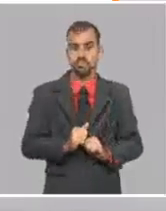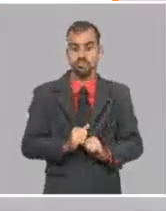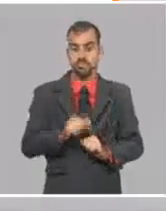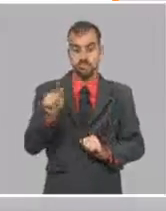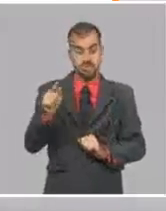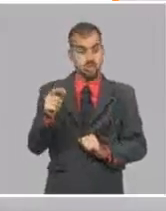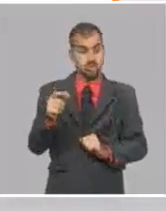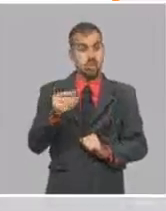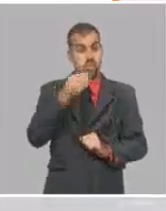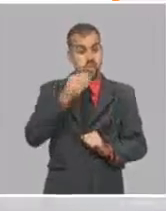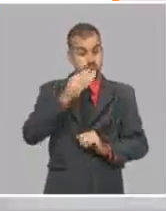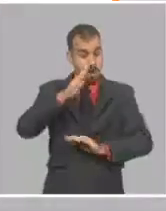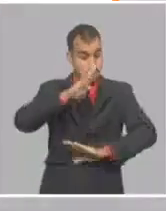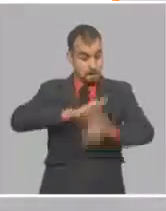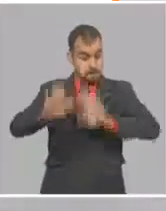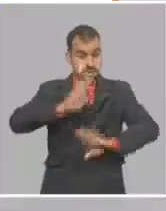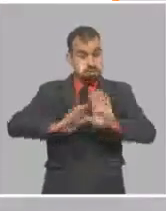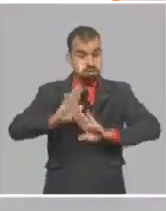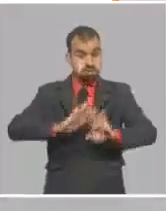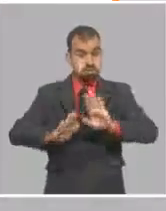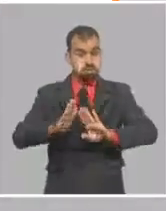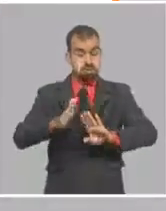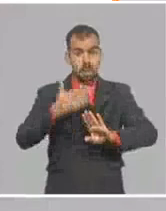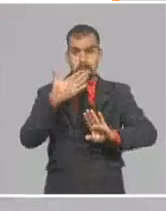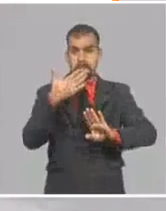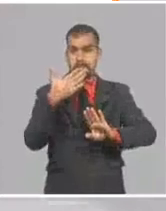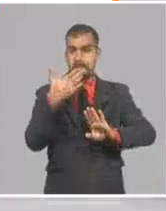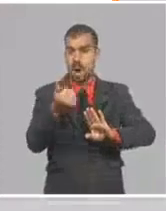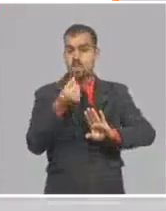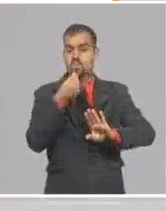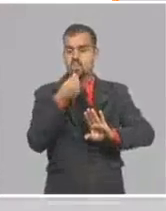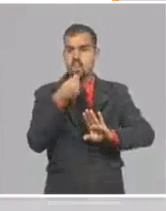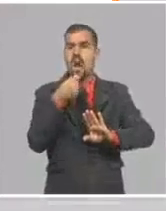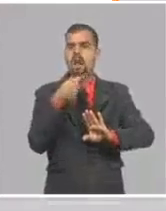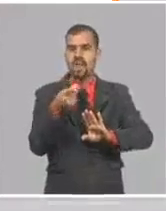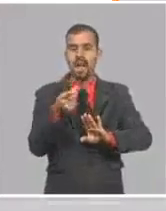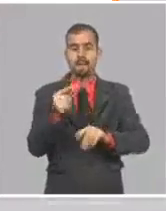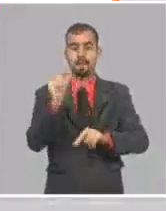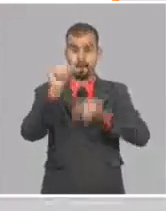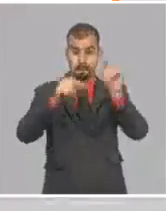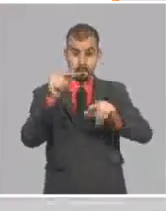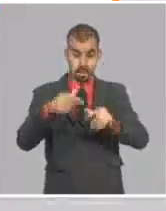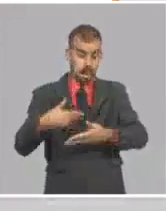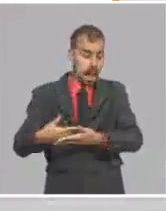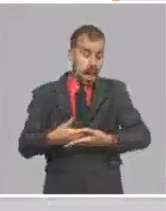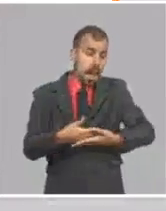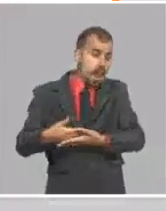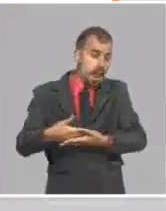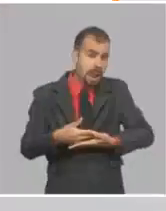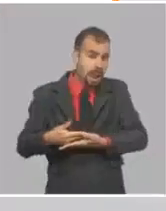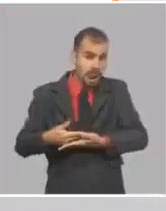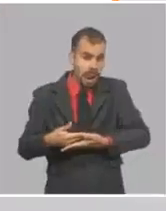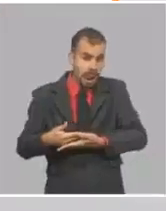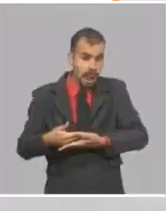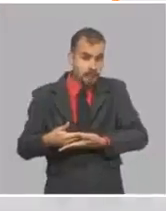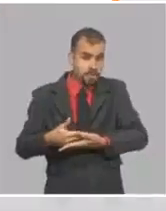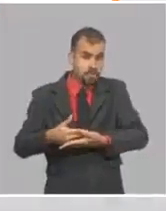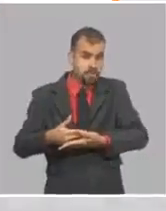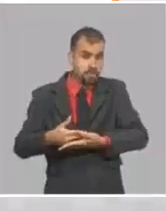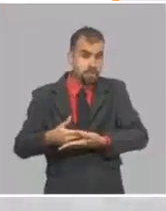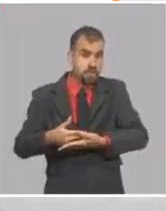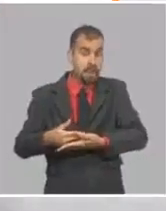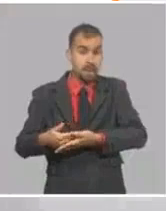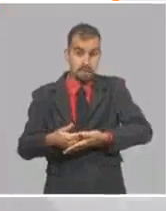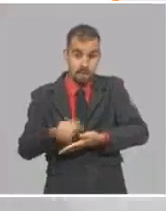que logran funcionar incluso en lactantes pequeños donde el sistema inmune está inmaduro todavía o sea